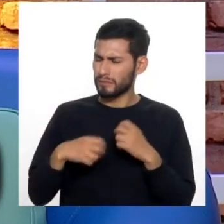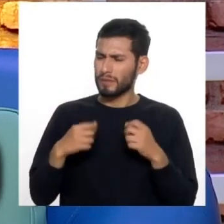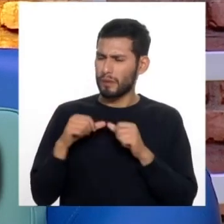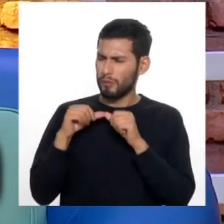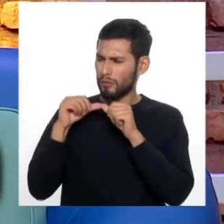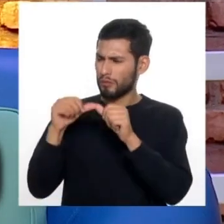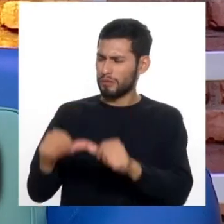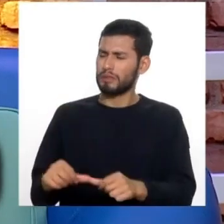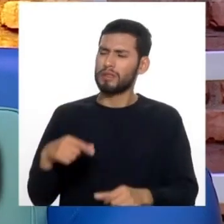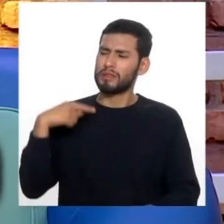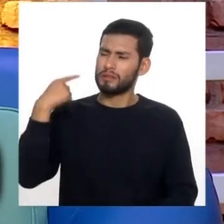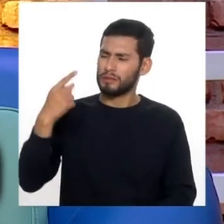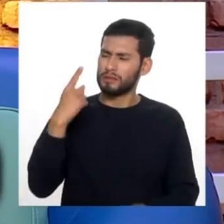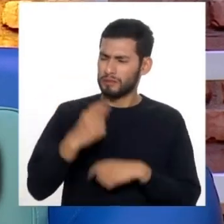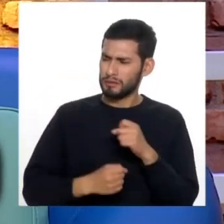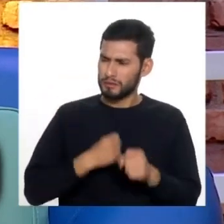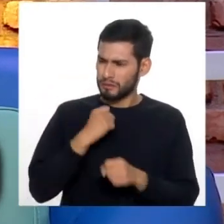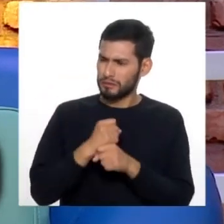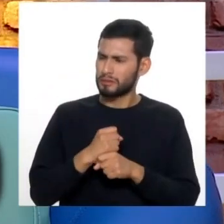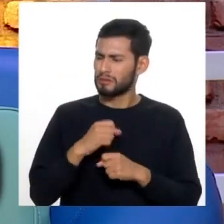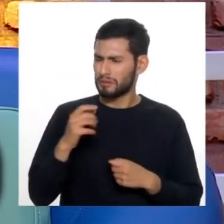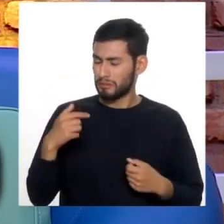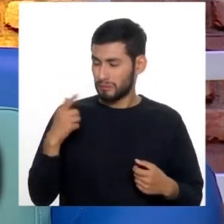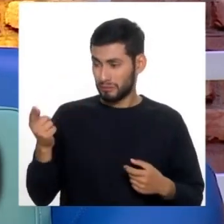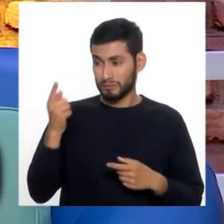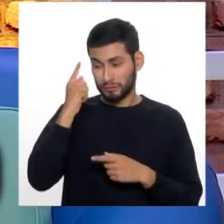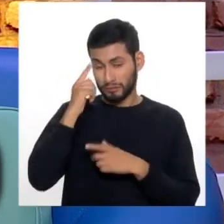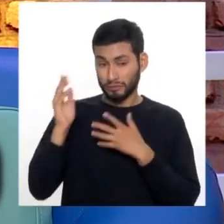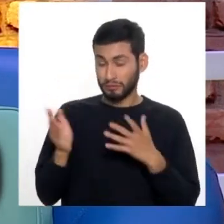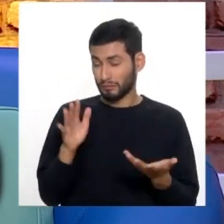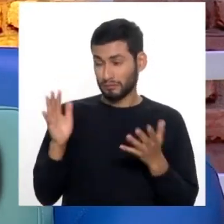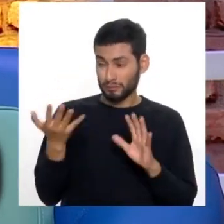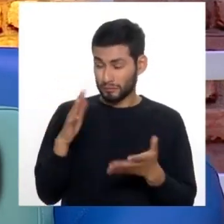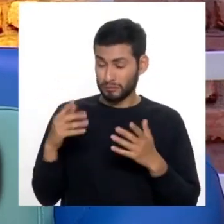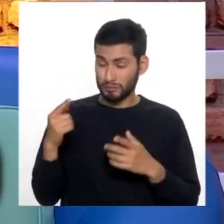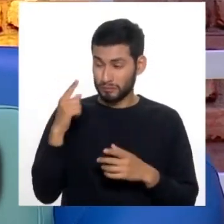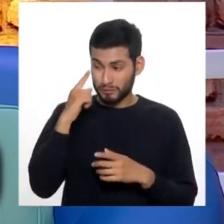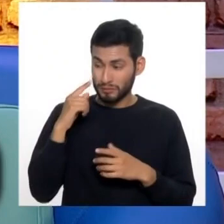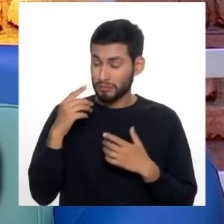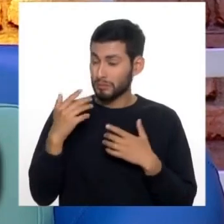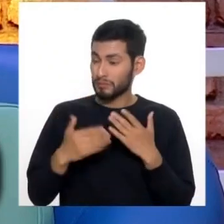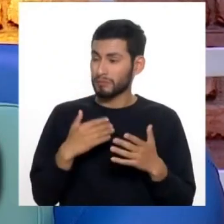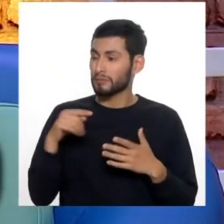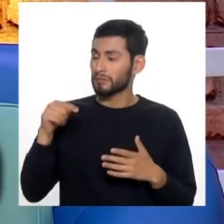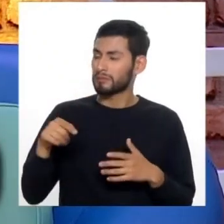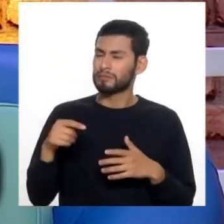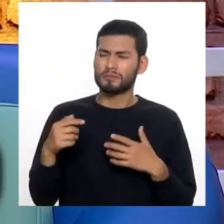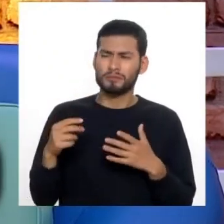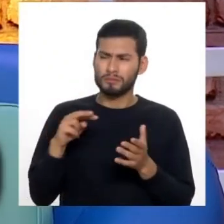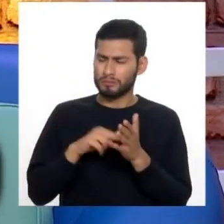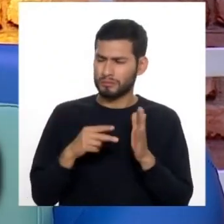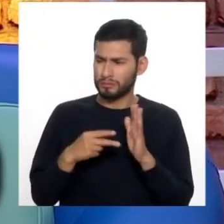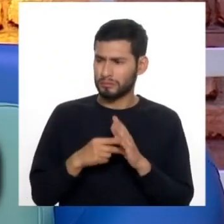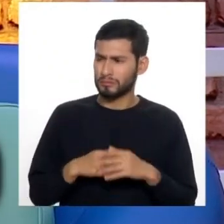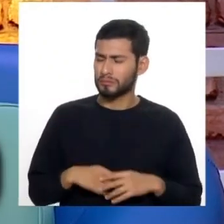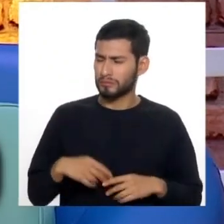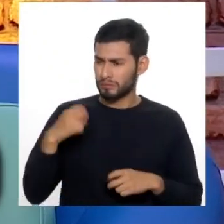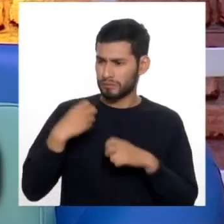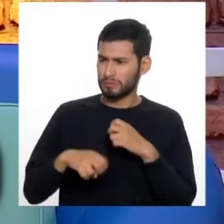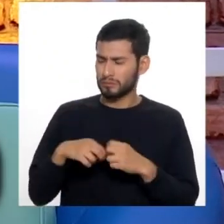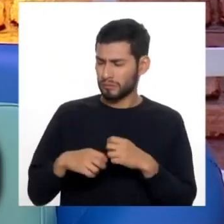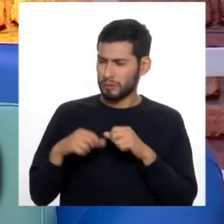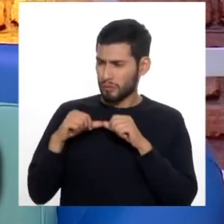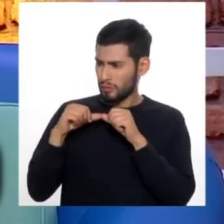a continuar incluso hasta el próximo año, hasta lo que tienen medianamente mapeado. Esto entonces quiere decir que los problemas